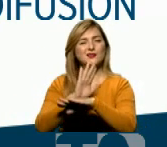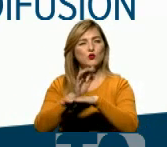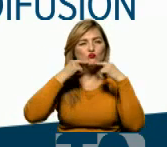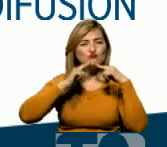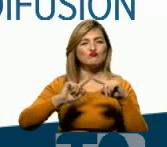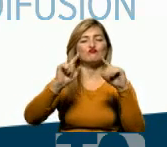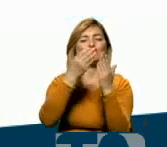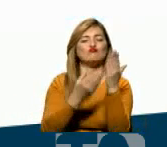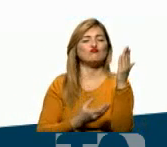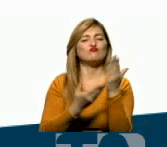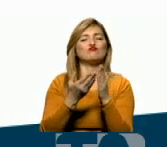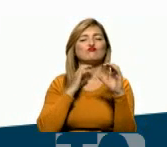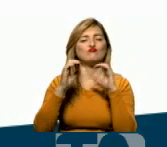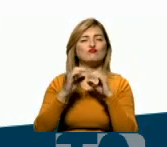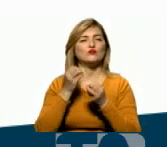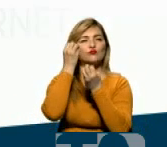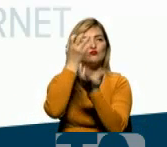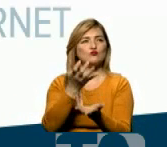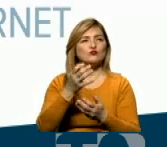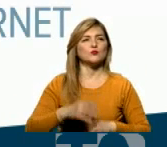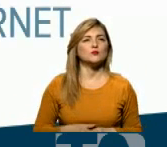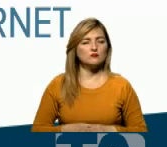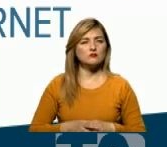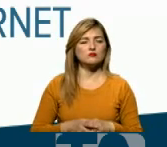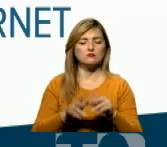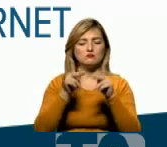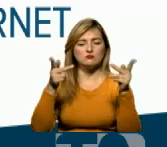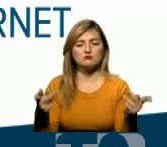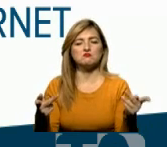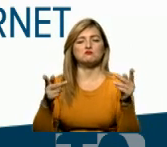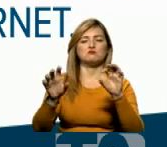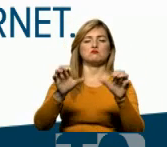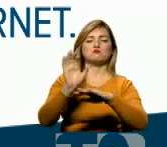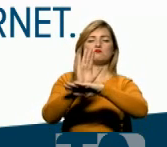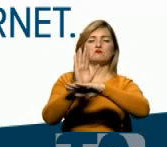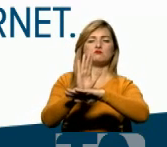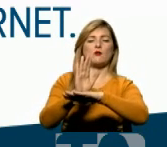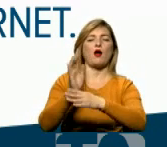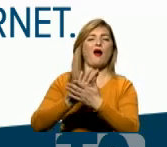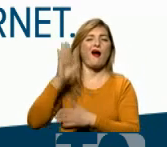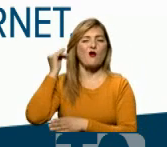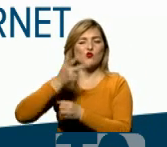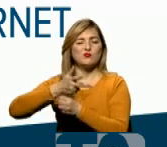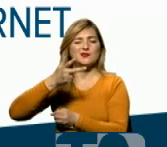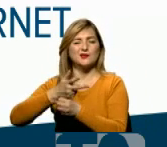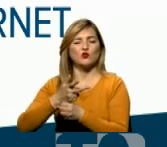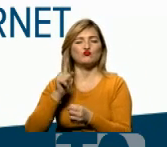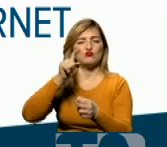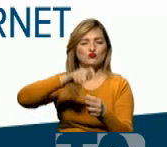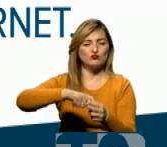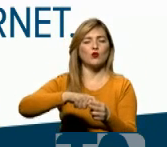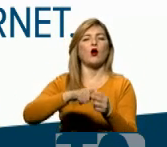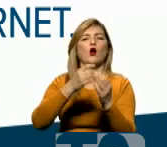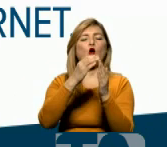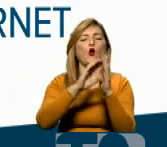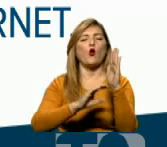difusión masiva de contenidos comunicacionales a través de medios impresos, radio, televisión y audio o video por suscripción, cuyos contenidos pueden